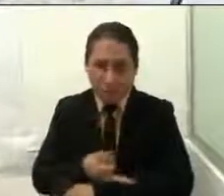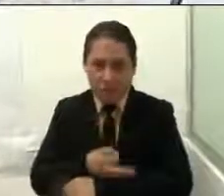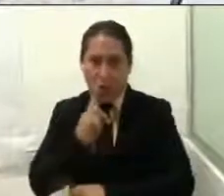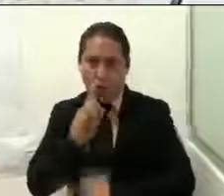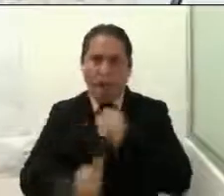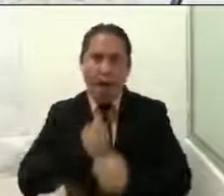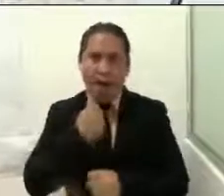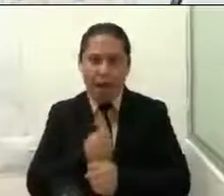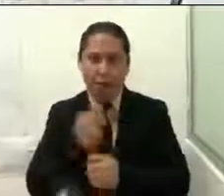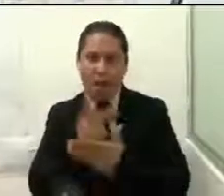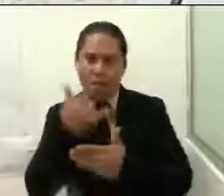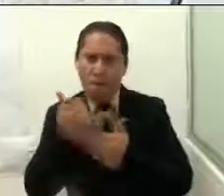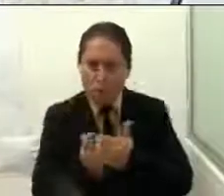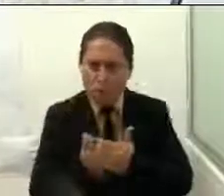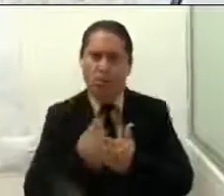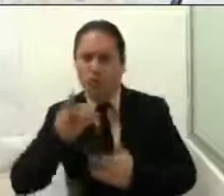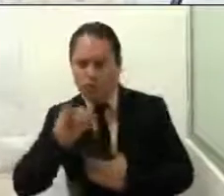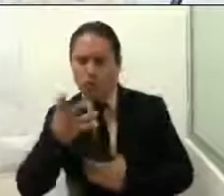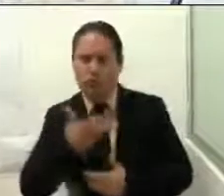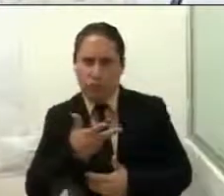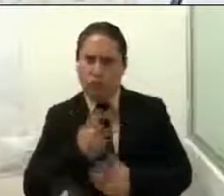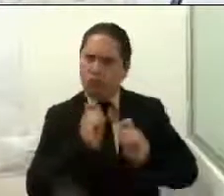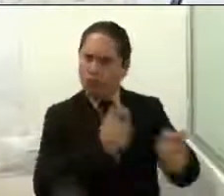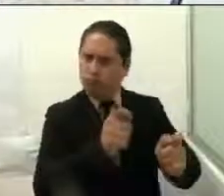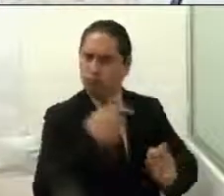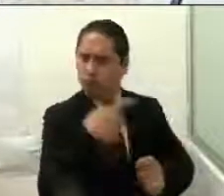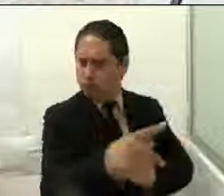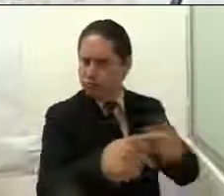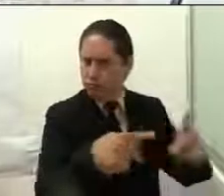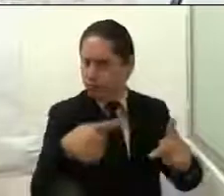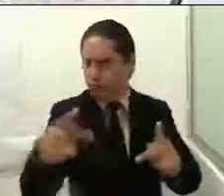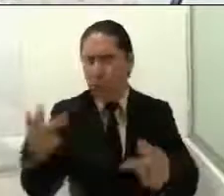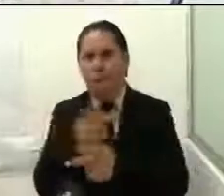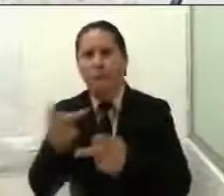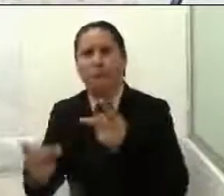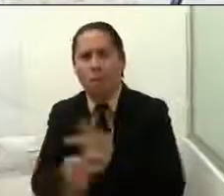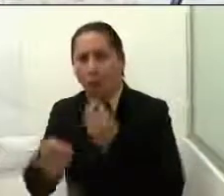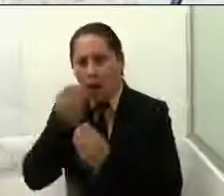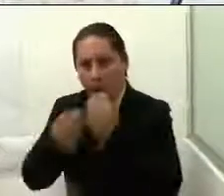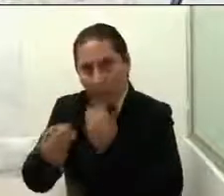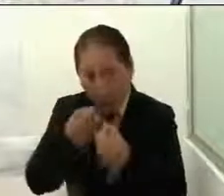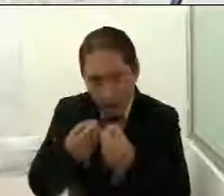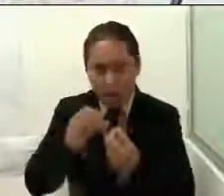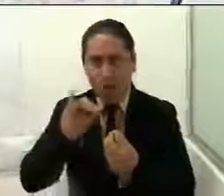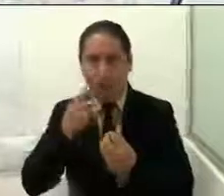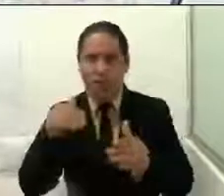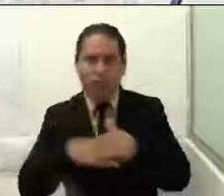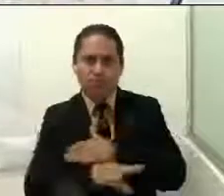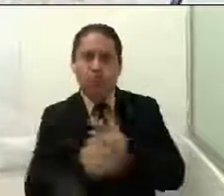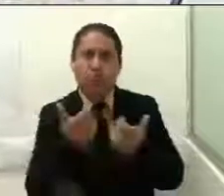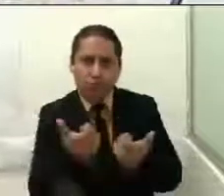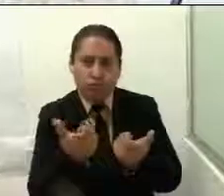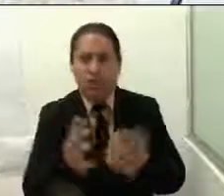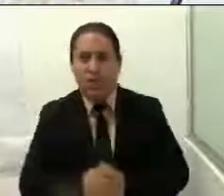proyectos que generan autonomía en servicios como producción de alimentos y de ingresos además